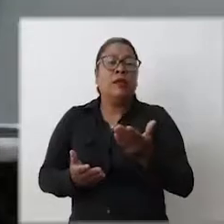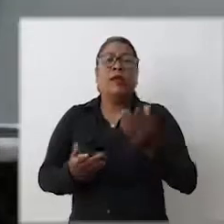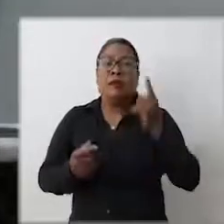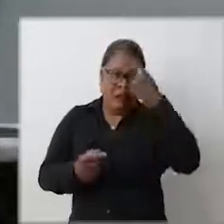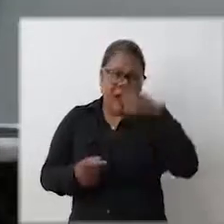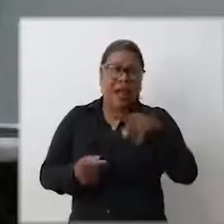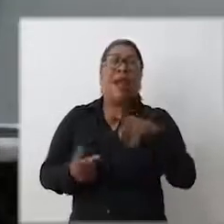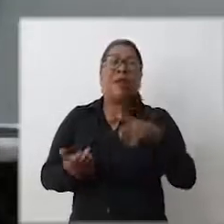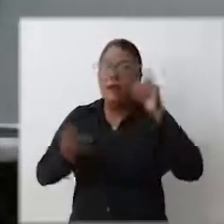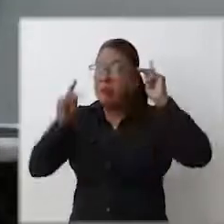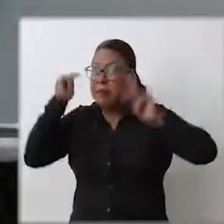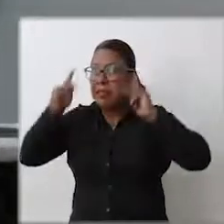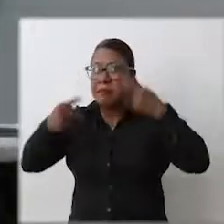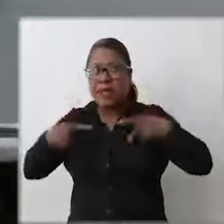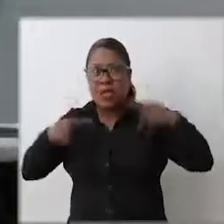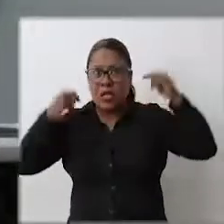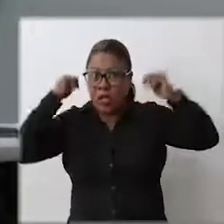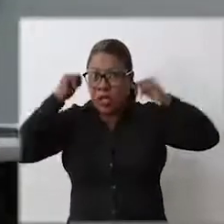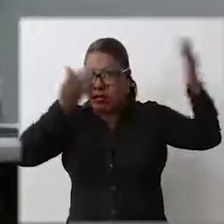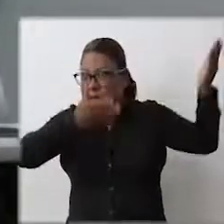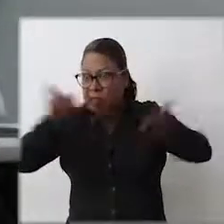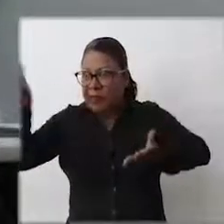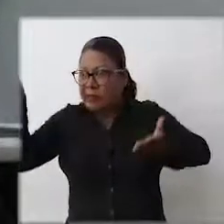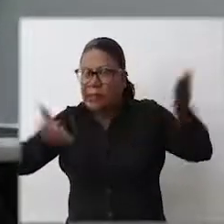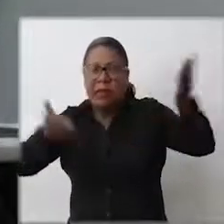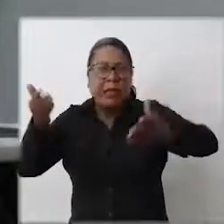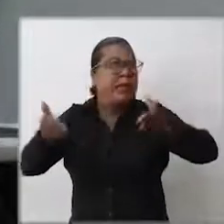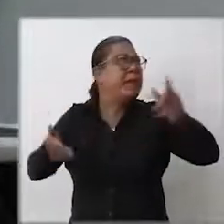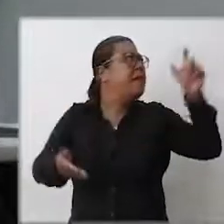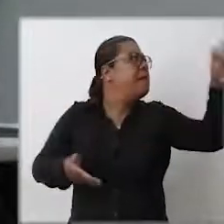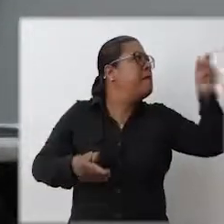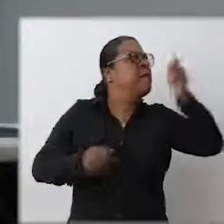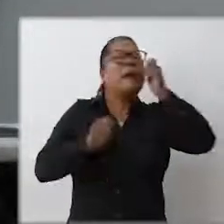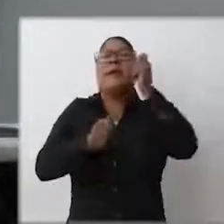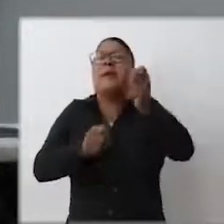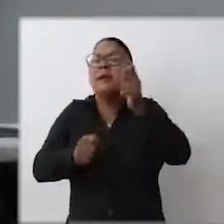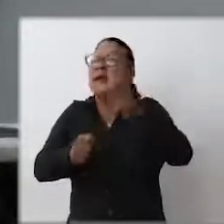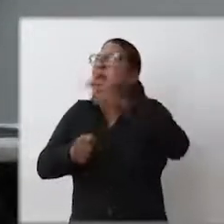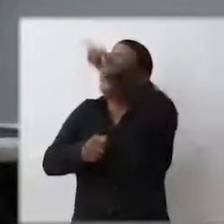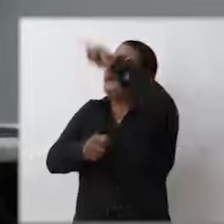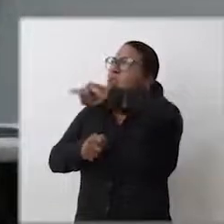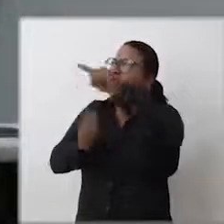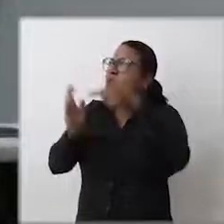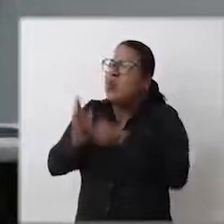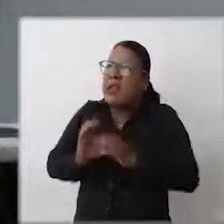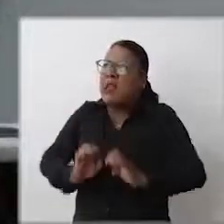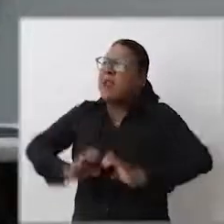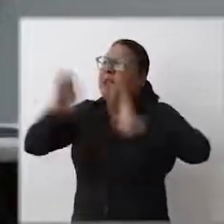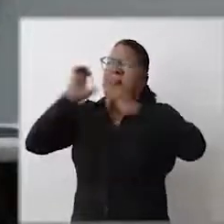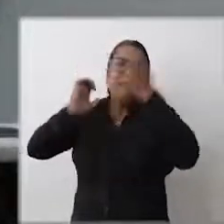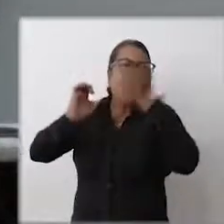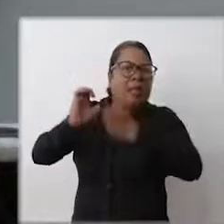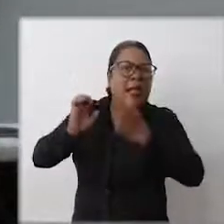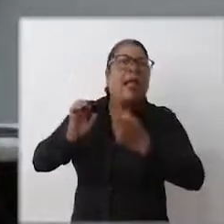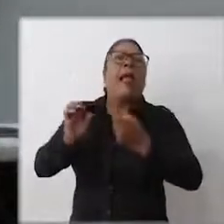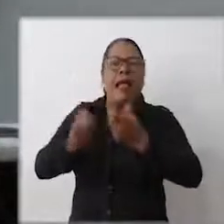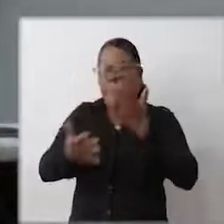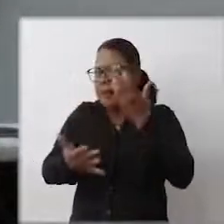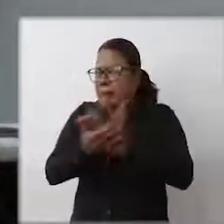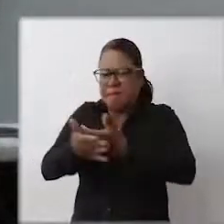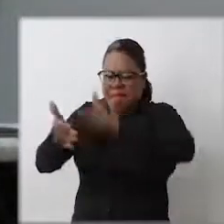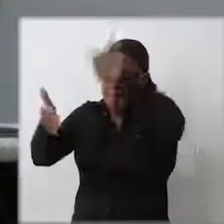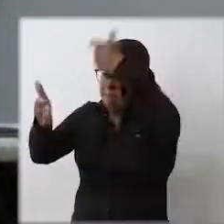investigadora. La verdad es que es un trabajo muy, muy interesante, muy bonito, que nos permite anclar una actividad en